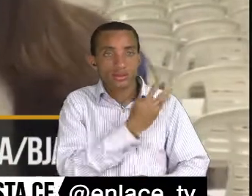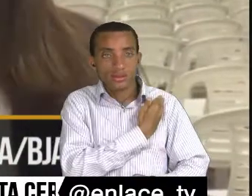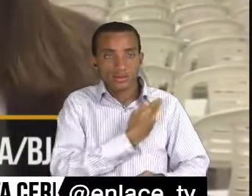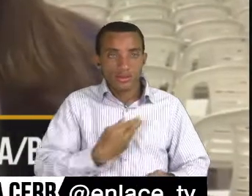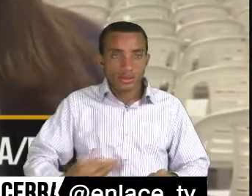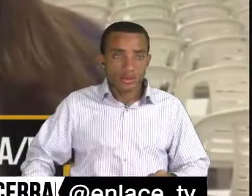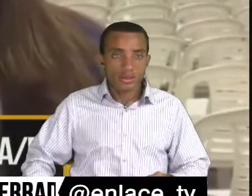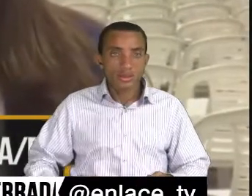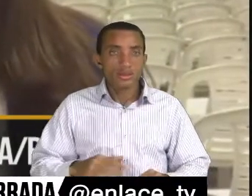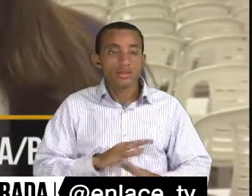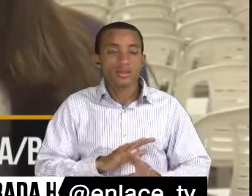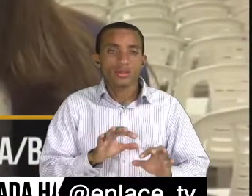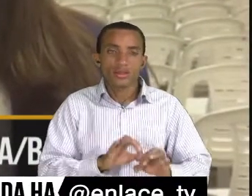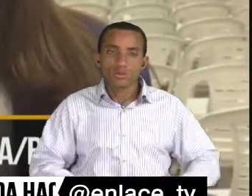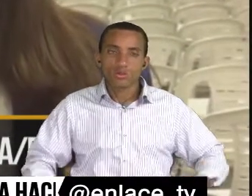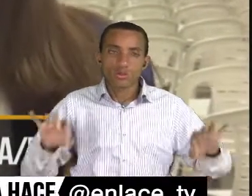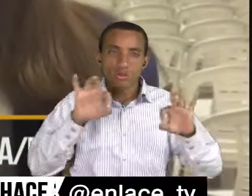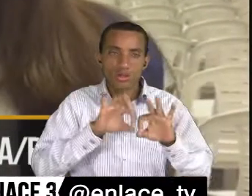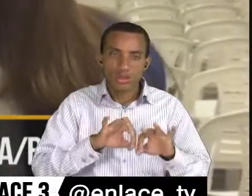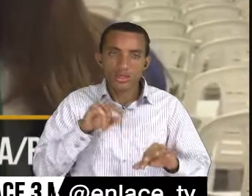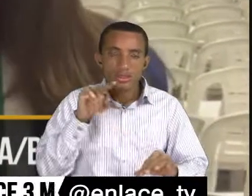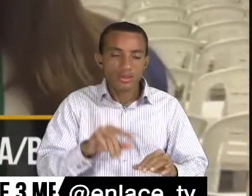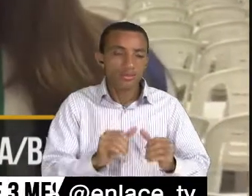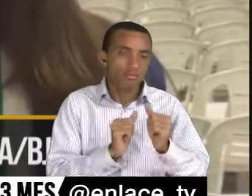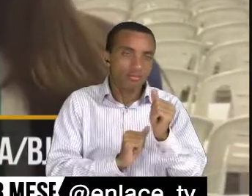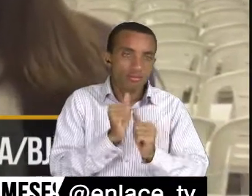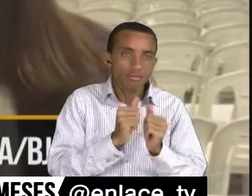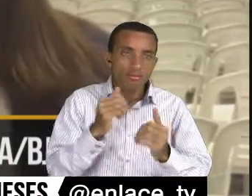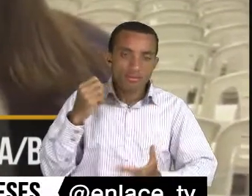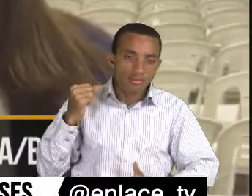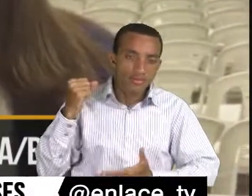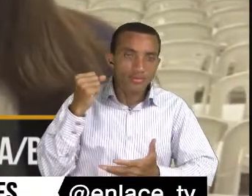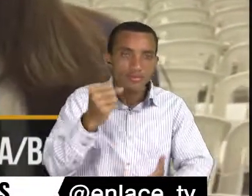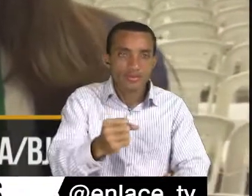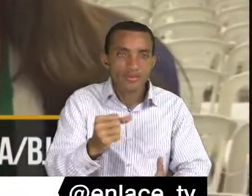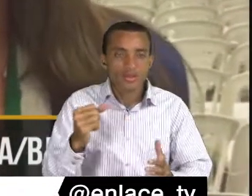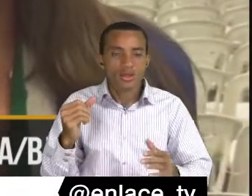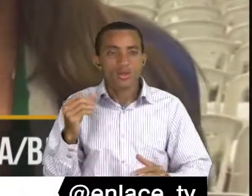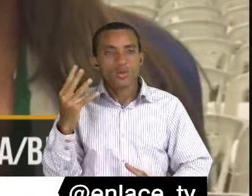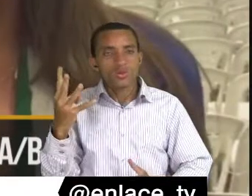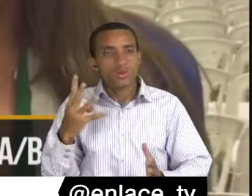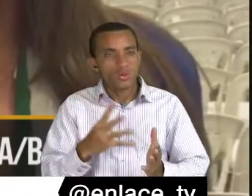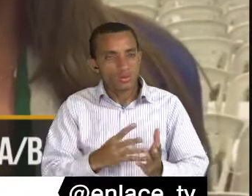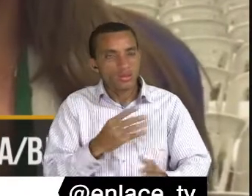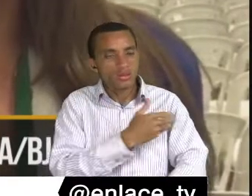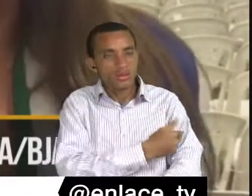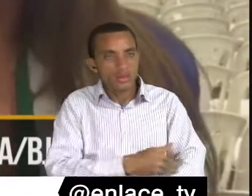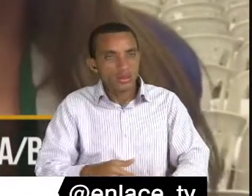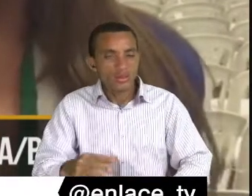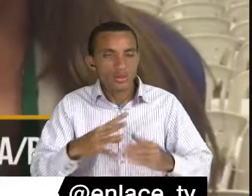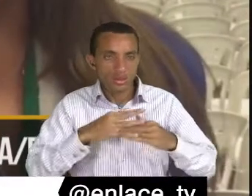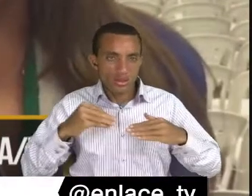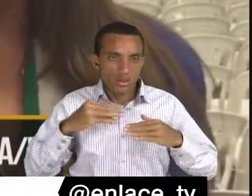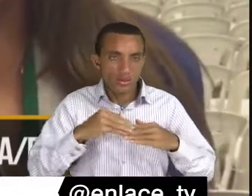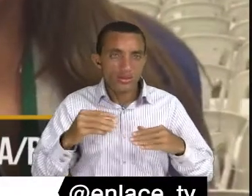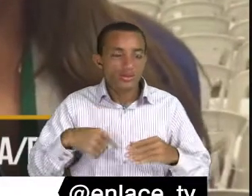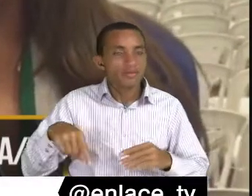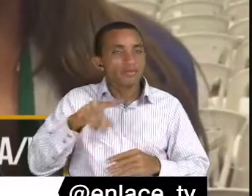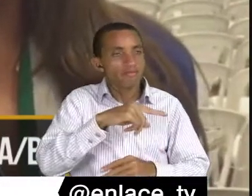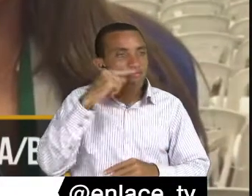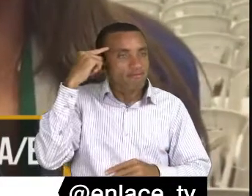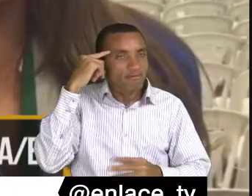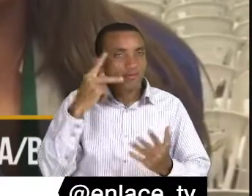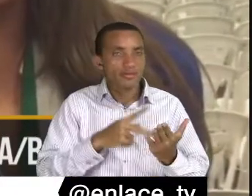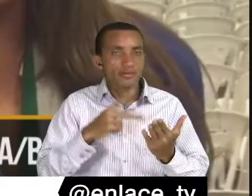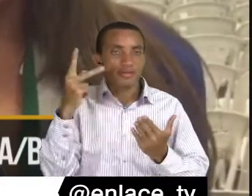la importancia de la refinería para el país, a la inversión que le ha hecho Ecopetrol a la misma y por supuesto a lo que se piensa frente al proyecto de